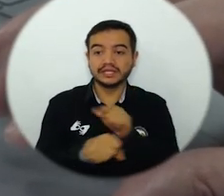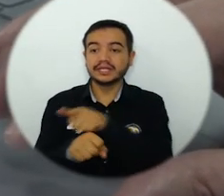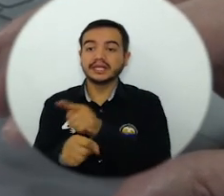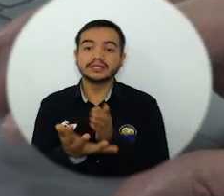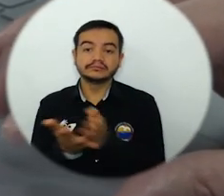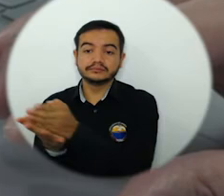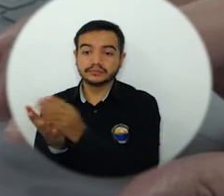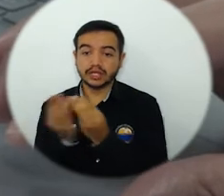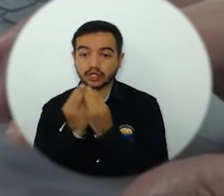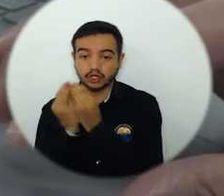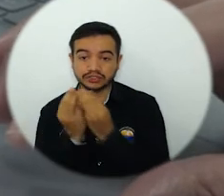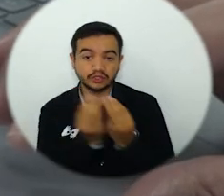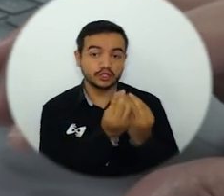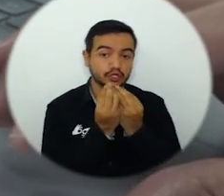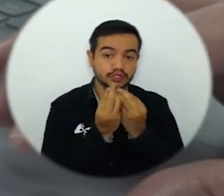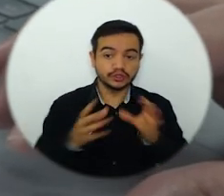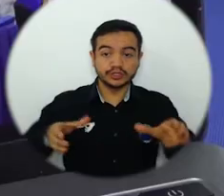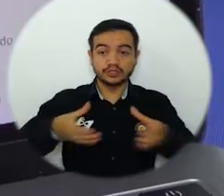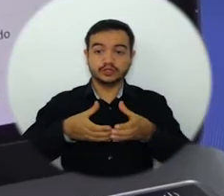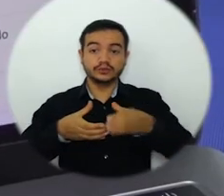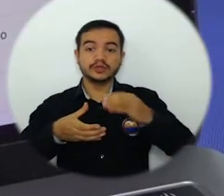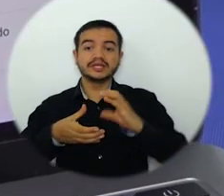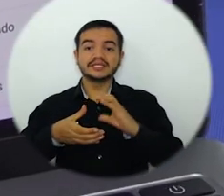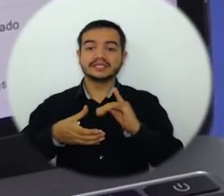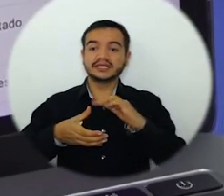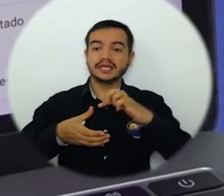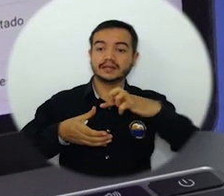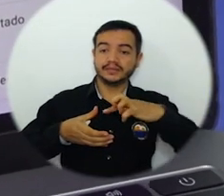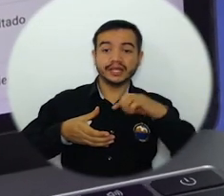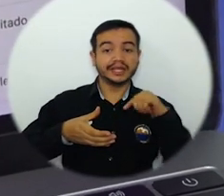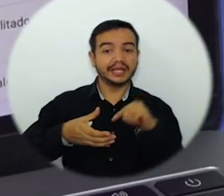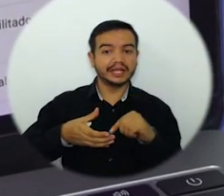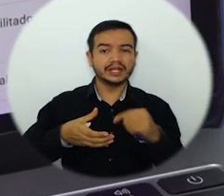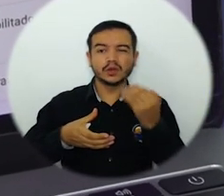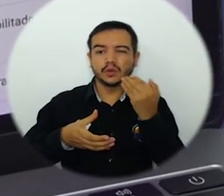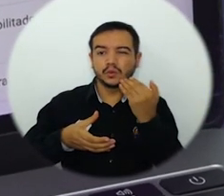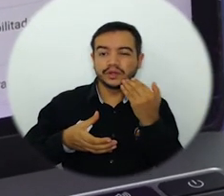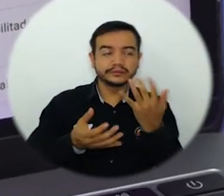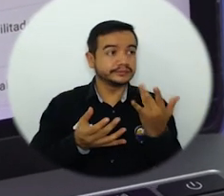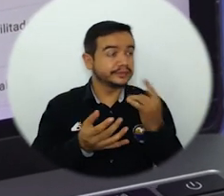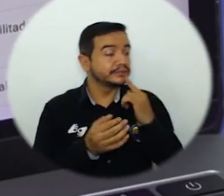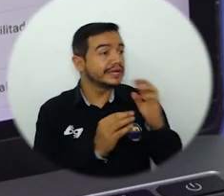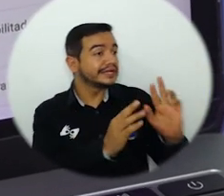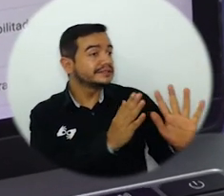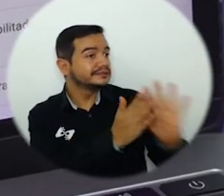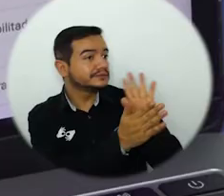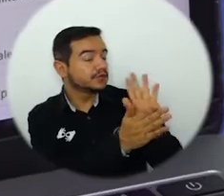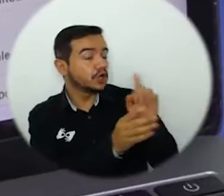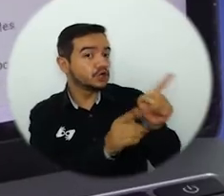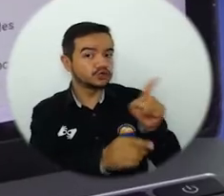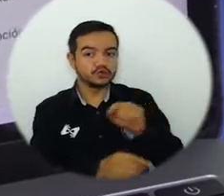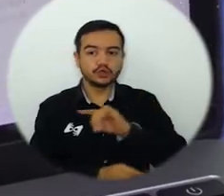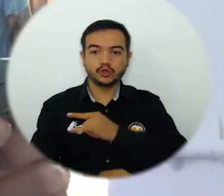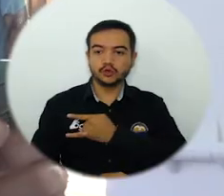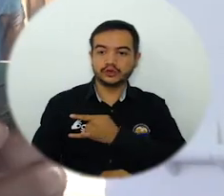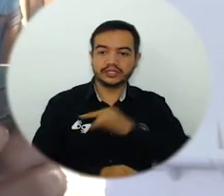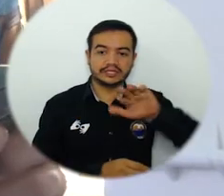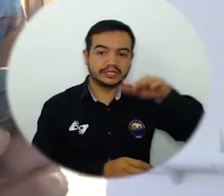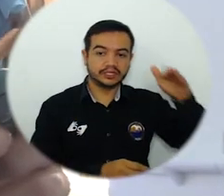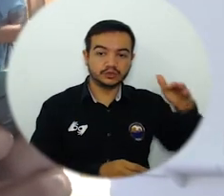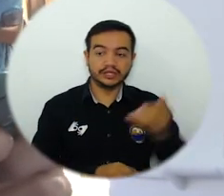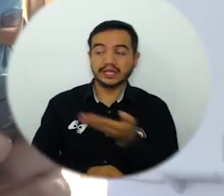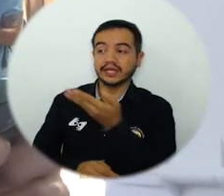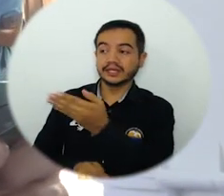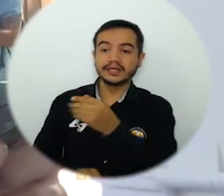de asignación y reconocimiento de puntaje se establecerá una vez se obtenga el informe oficial por parte de la Universidad de Antioquia y la